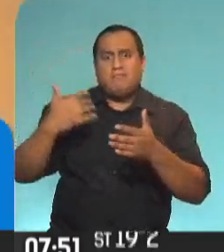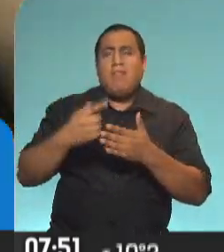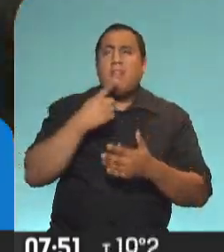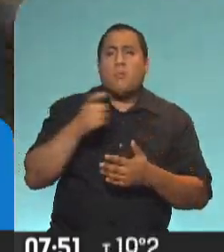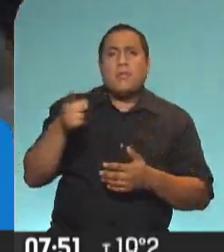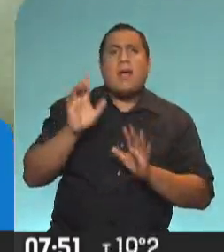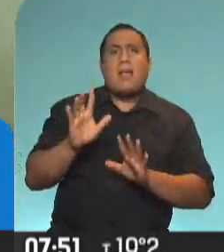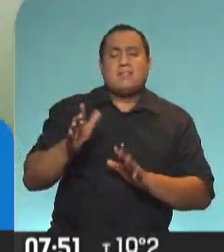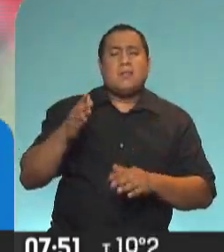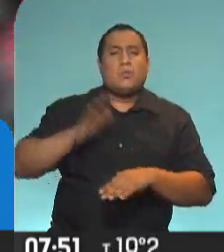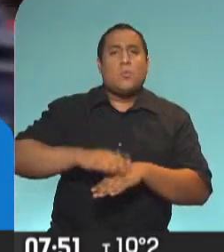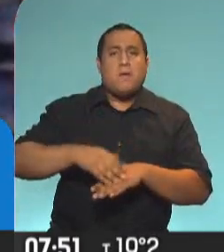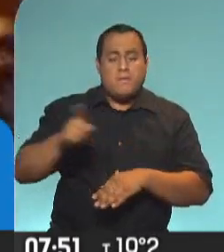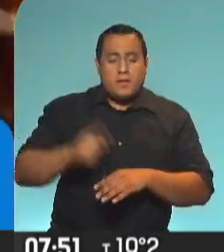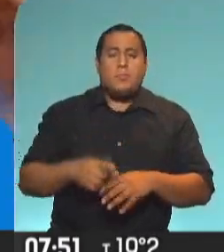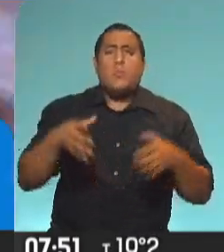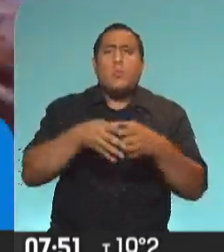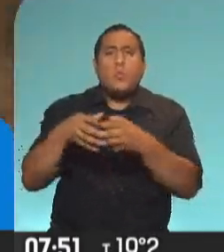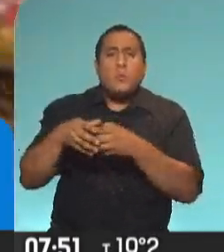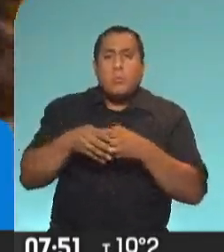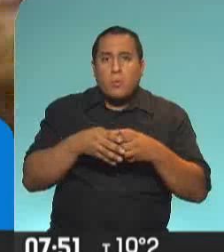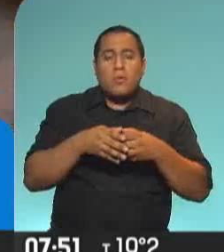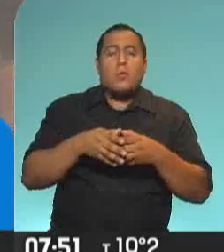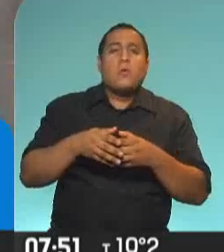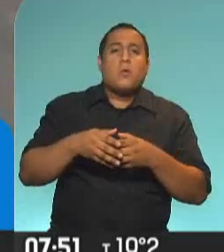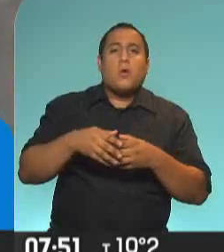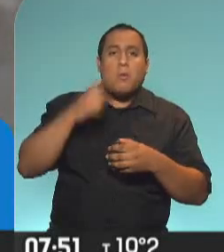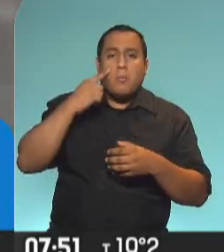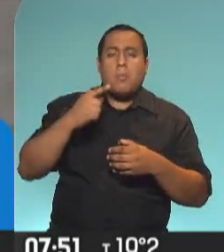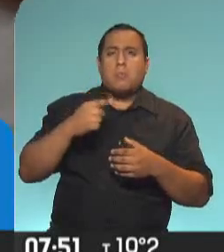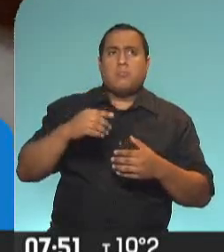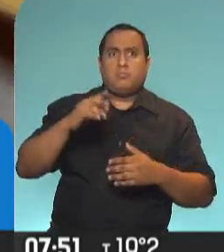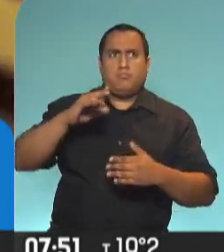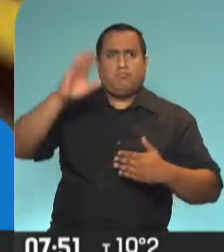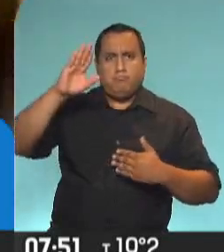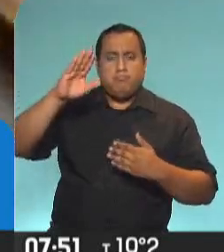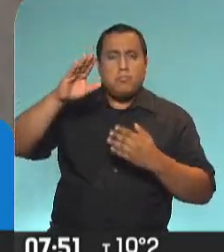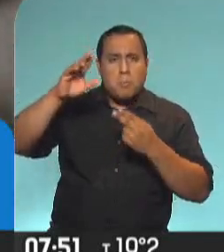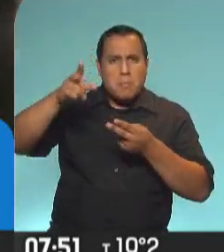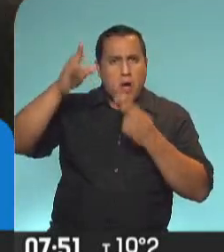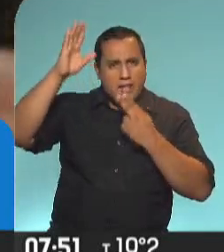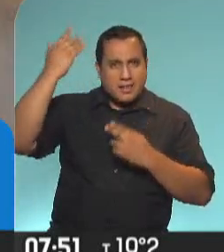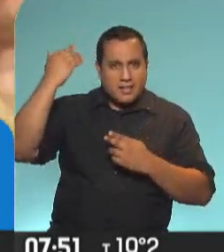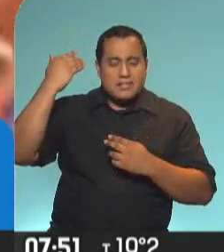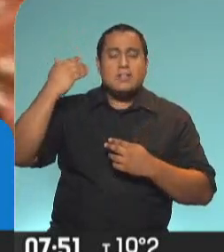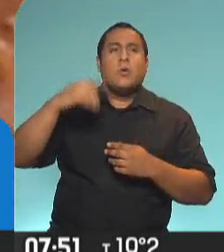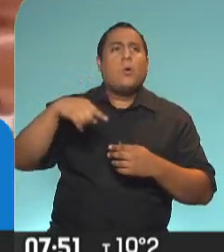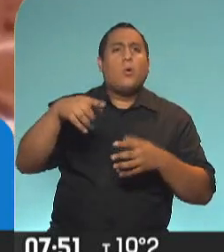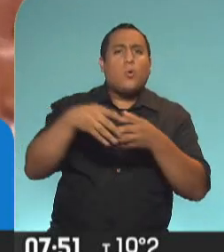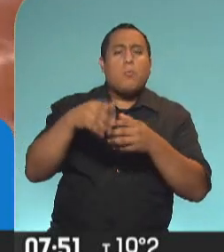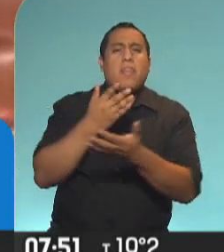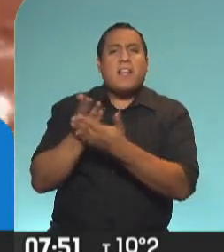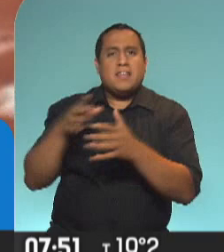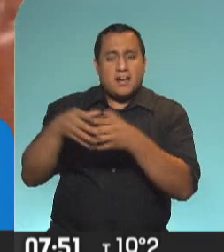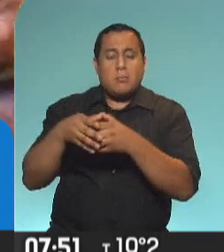hablando de grupos categorizados como neonazis, supremacistas blancos de extrema derecha. Muchos de esos grupos también son grupos